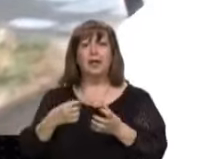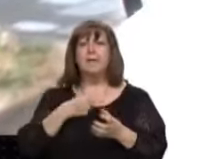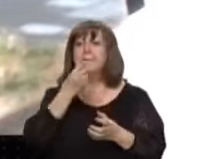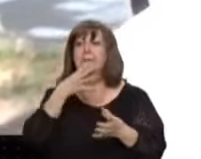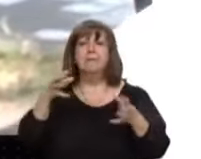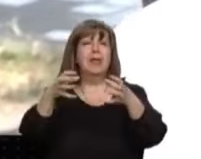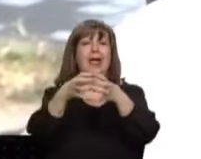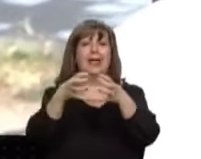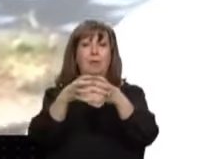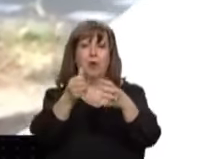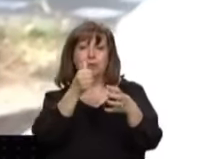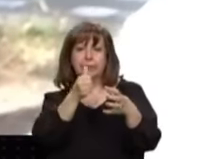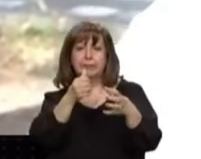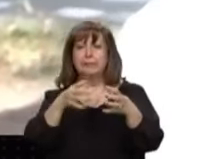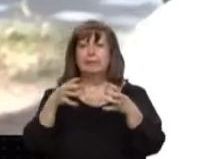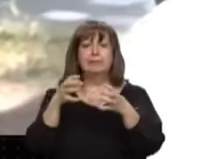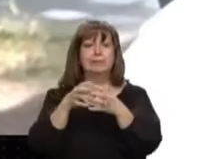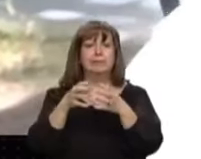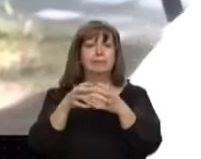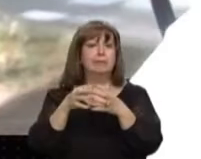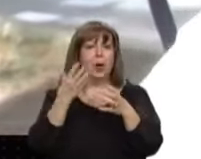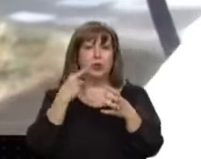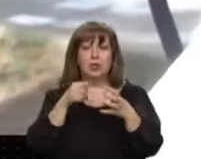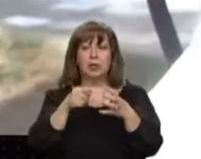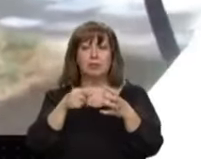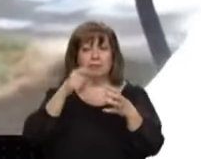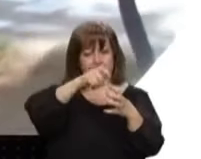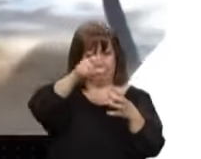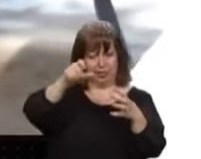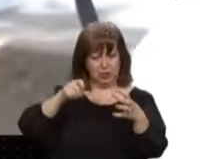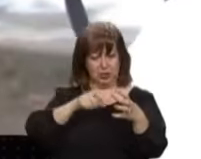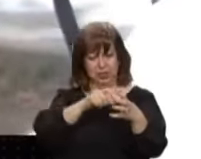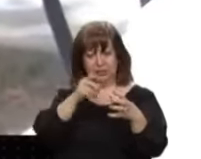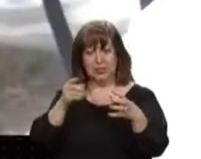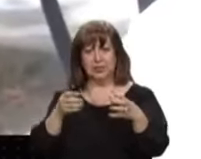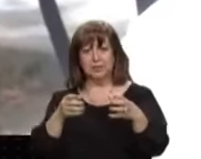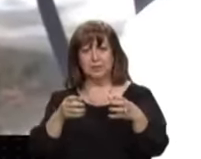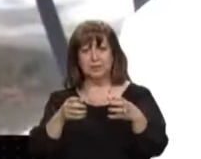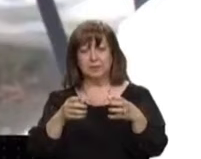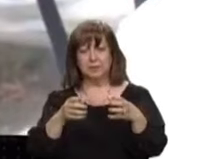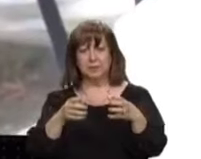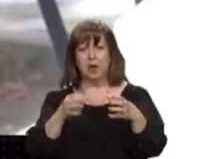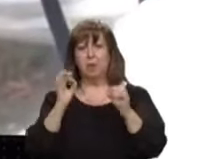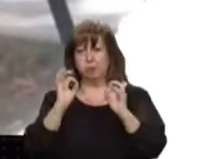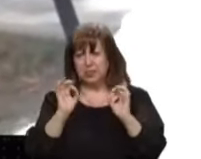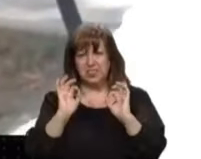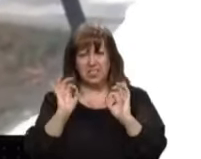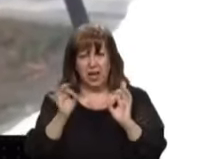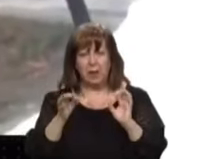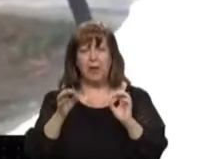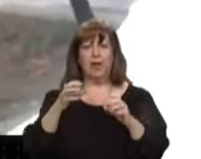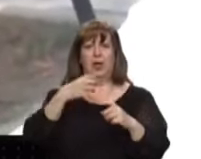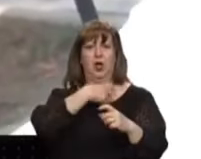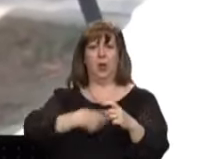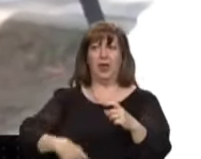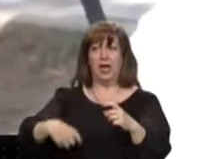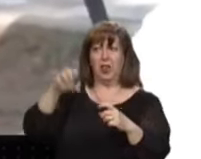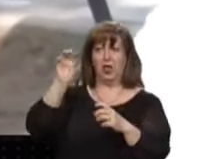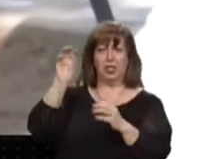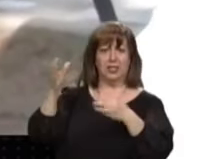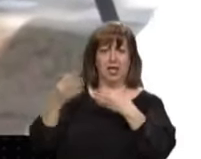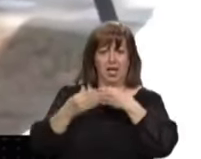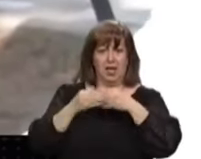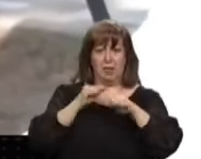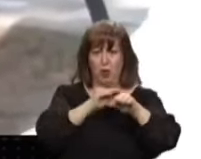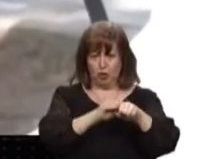mejor formado y Tiene bastantes personas ahí en en tiene bastante legislativo varios gobernadores que van a ganar y va a tener bastante